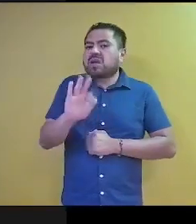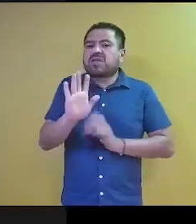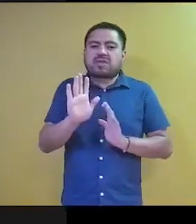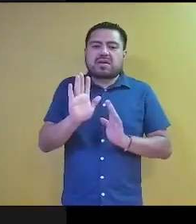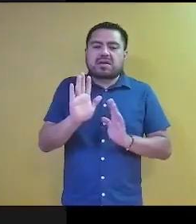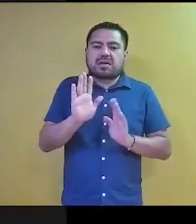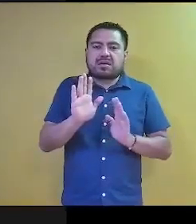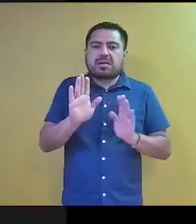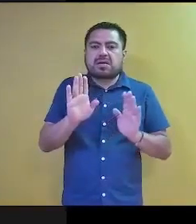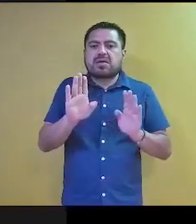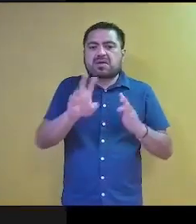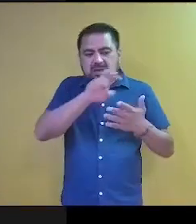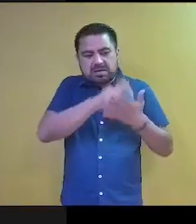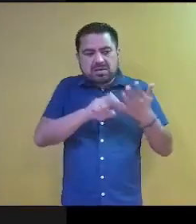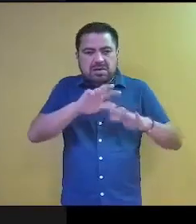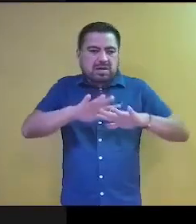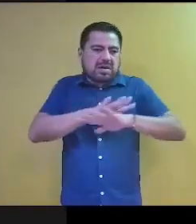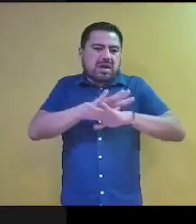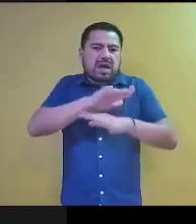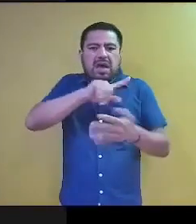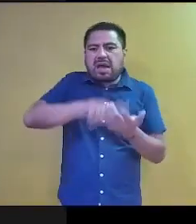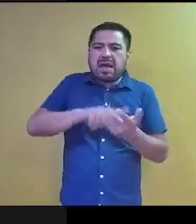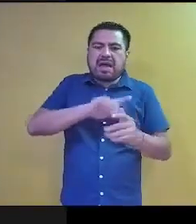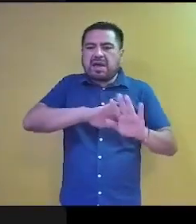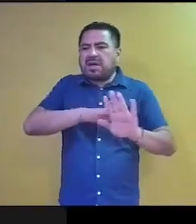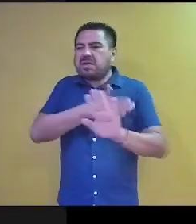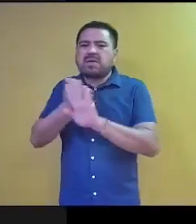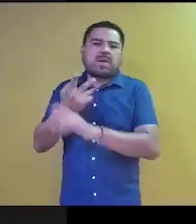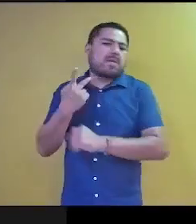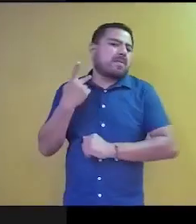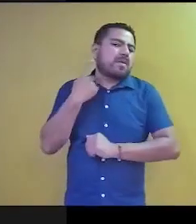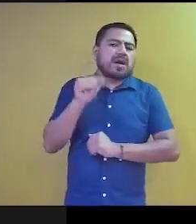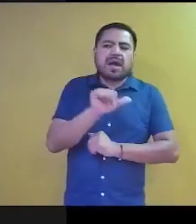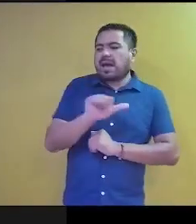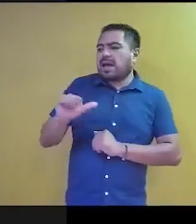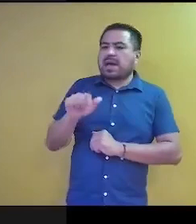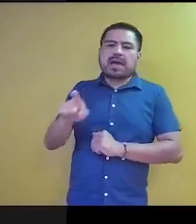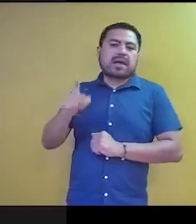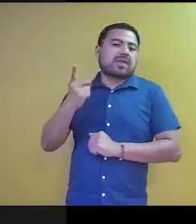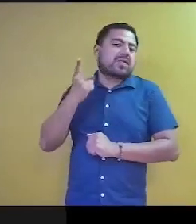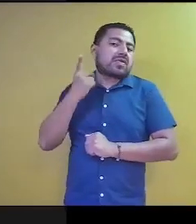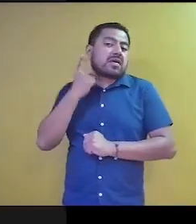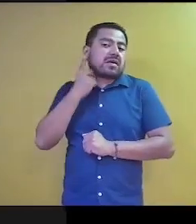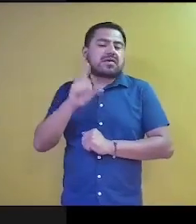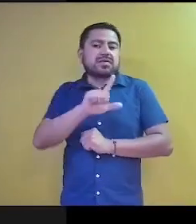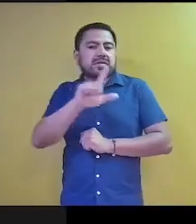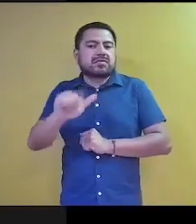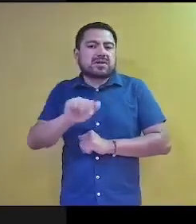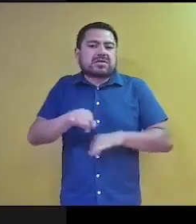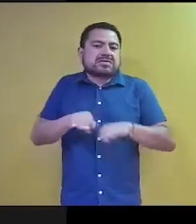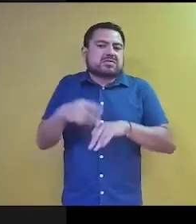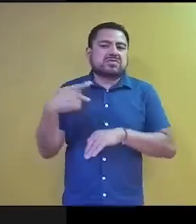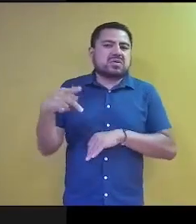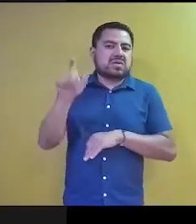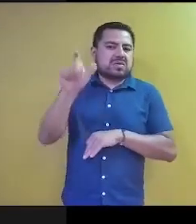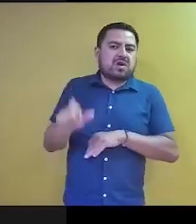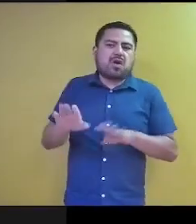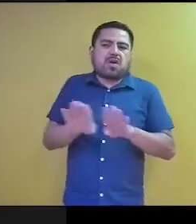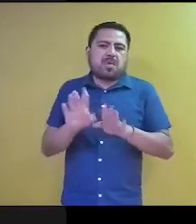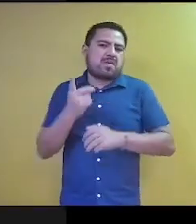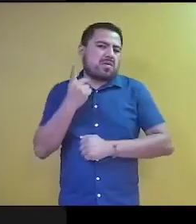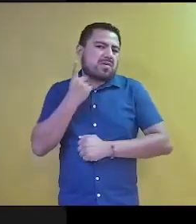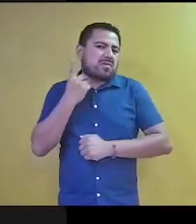caso se actualizó un clima sistemático de violencia política hacia la diputada y que esto impacta en el desempeño de sus funciones como